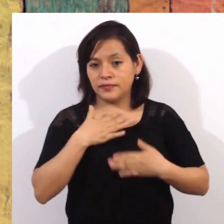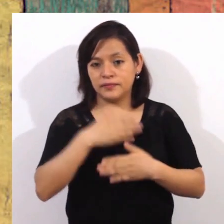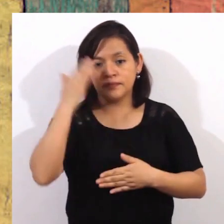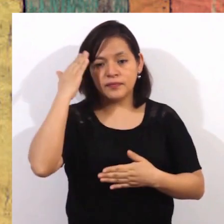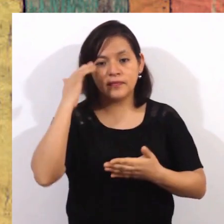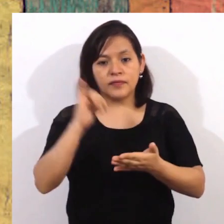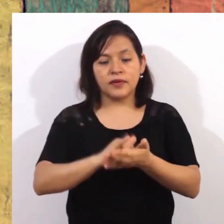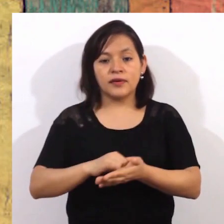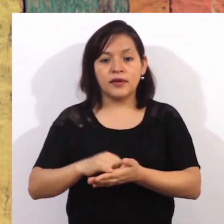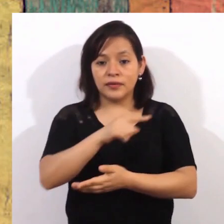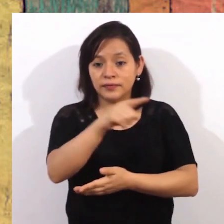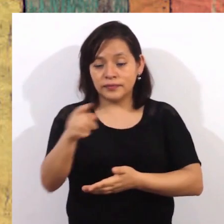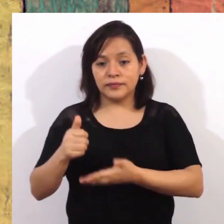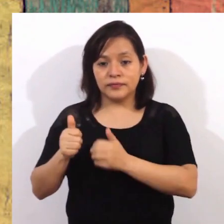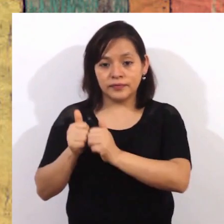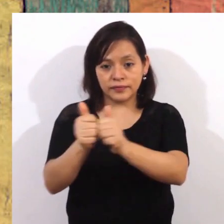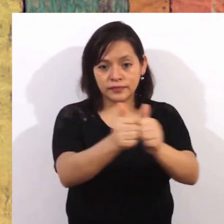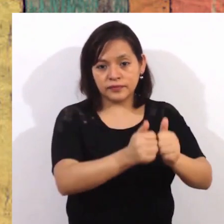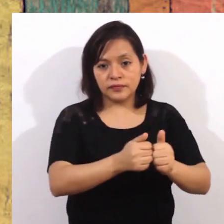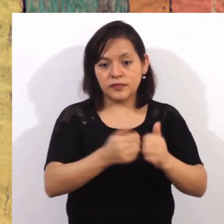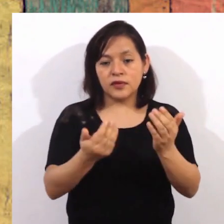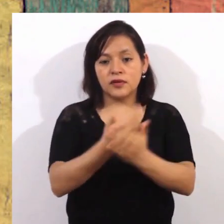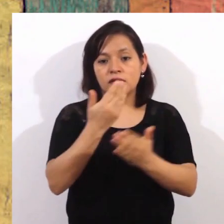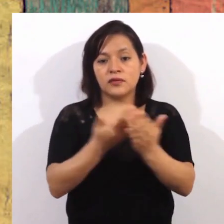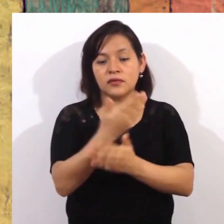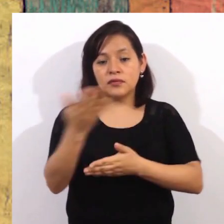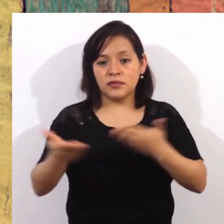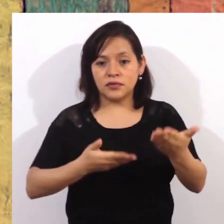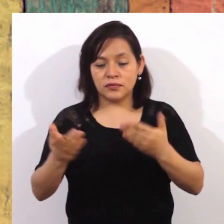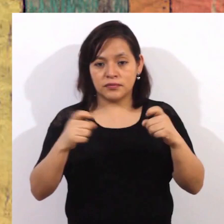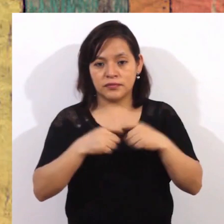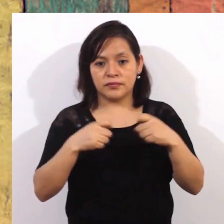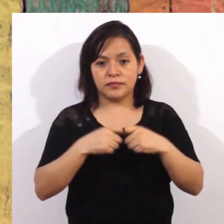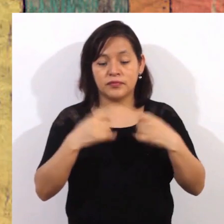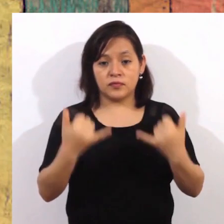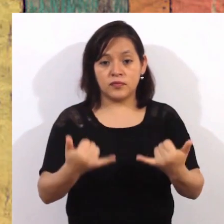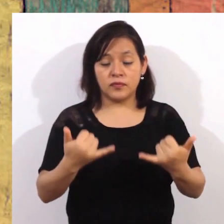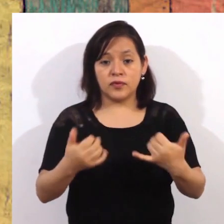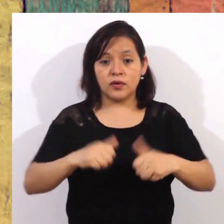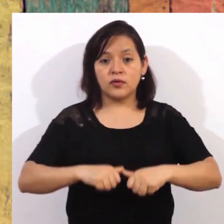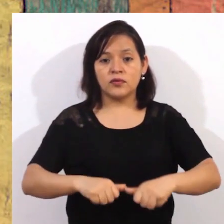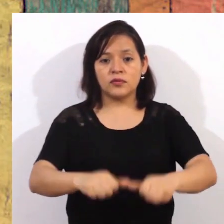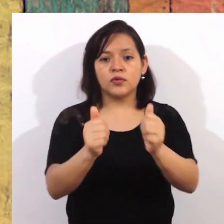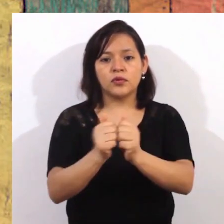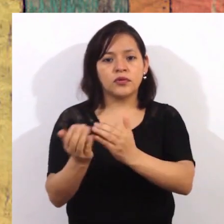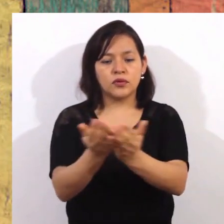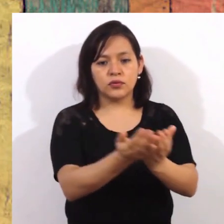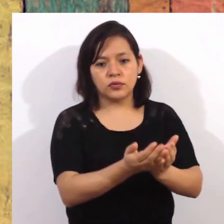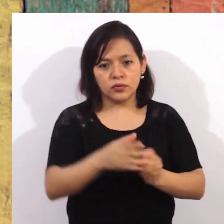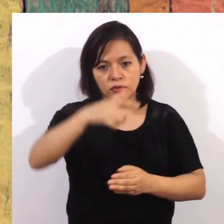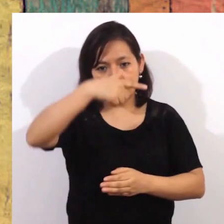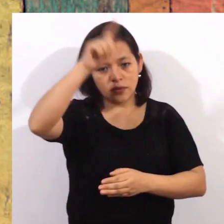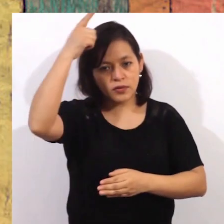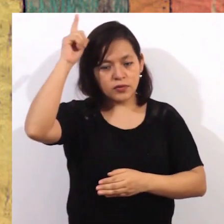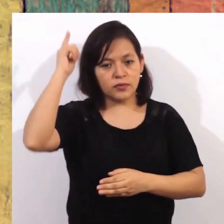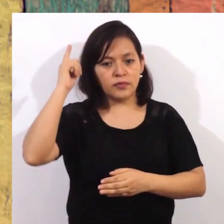gusto saber que nos acompañan este domingo en un nuevo servicio dominical en línea. Esta mañana continuaremos con el estudio del libro de